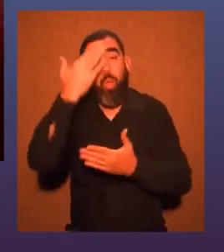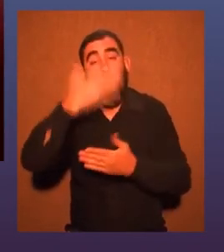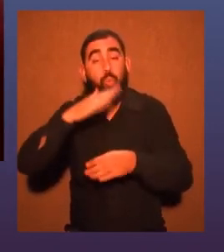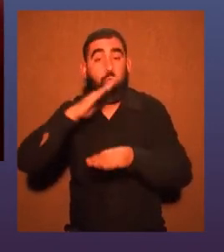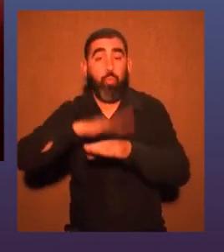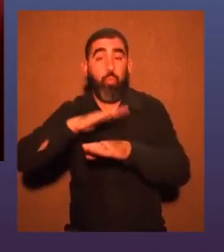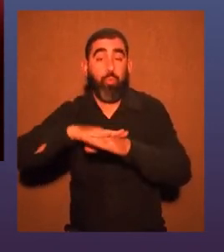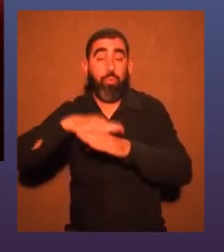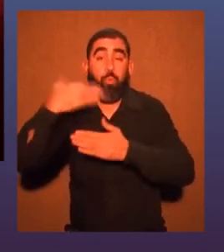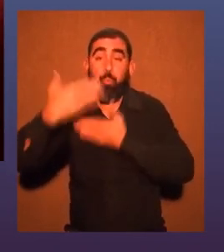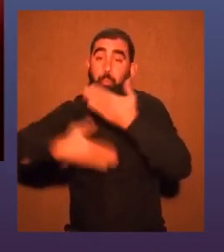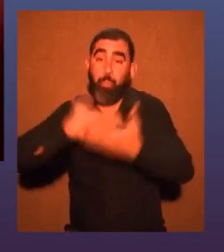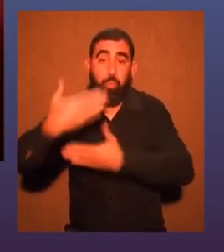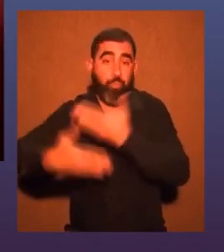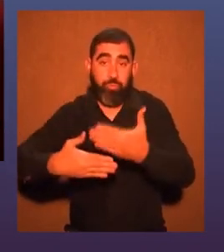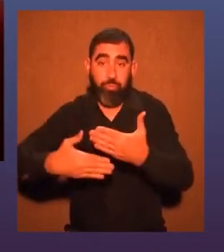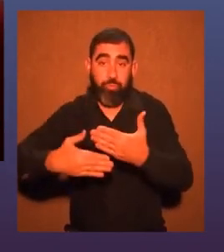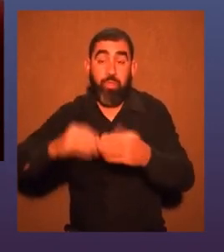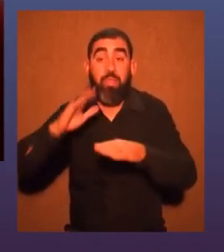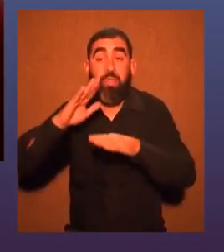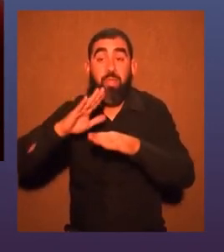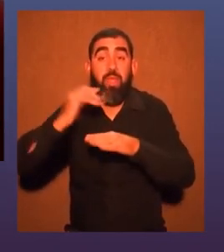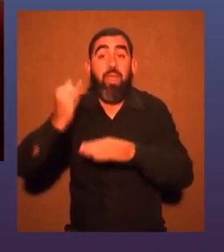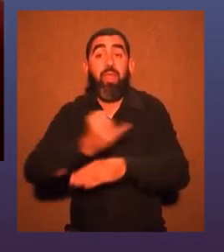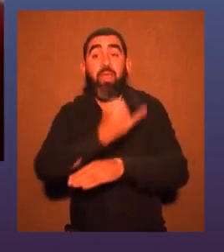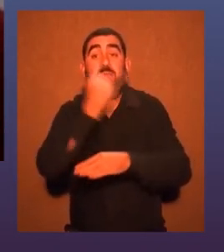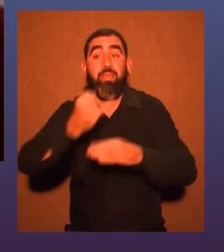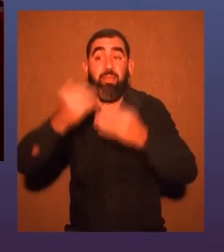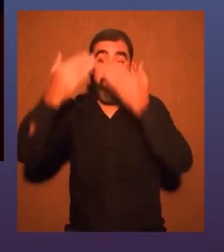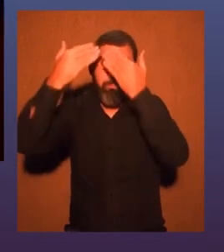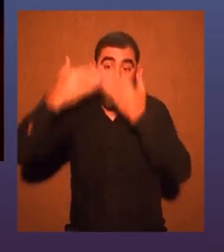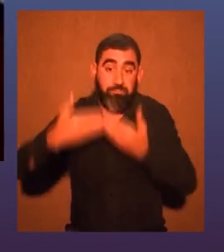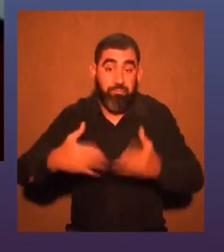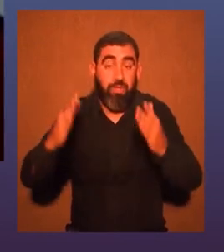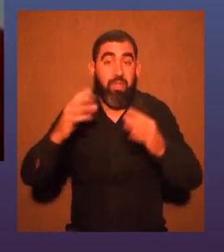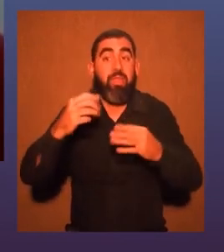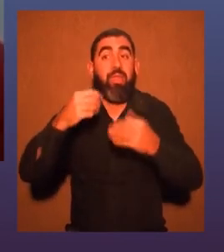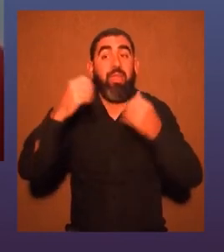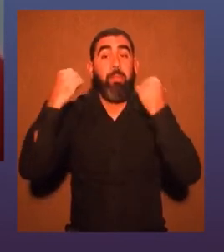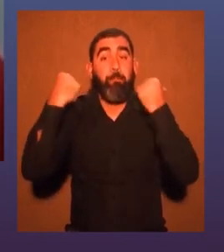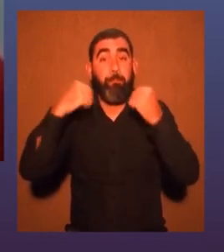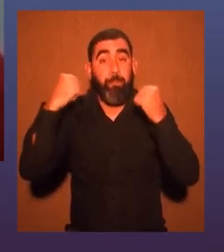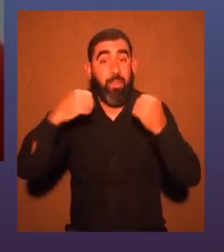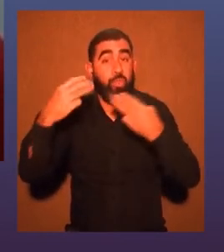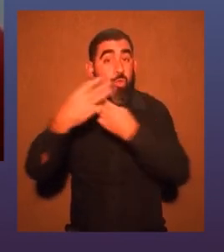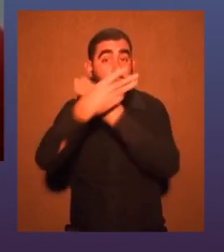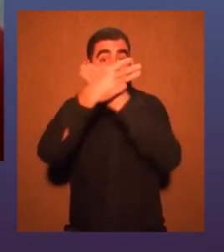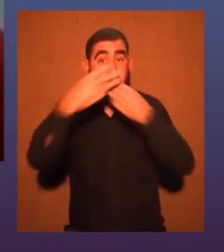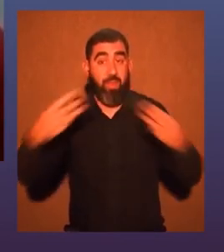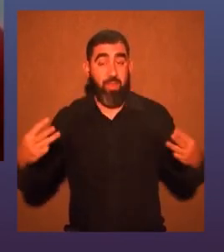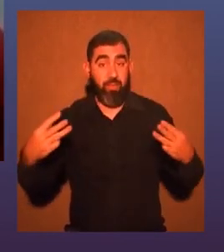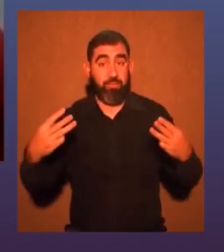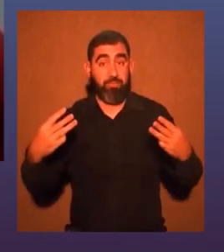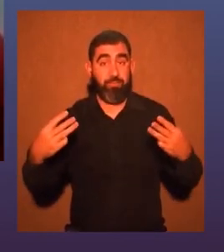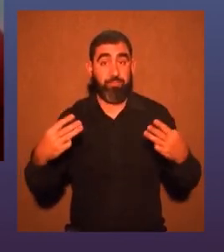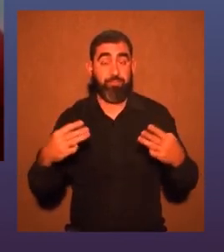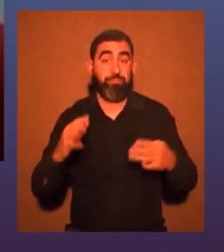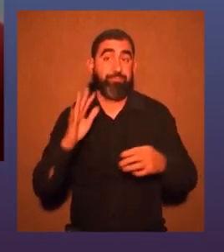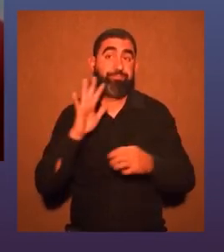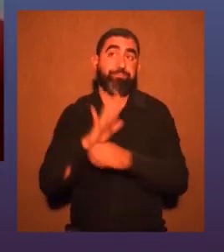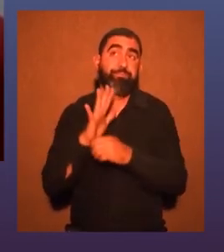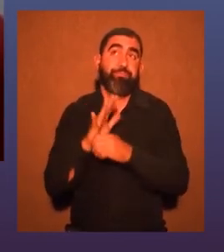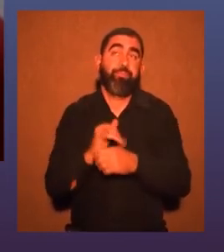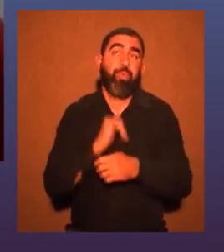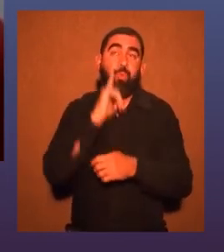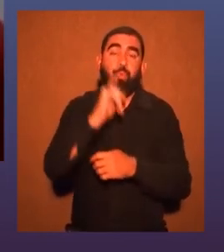si, para mí, el estreno es un día, el ensayo general es algo totalmente, digamos, no sé cómo describirlo,